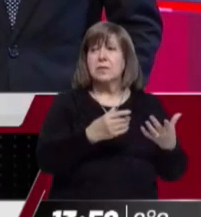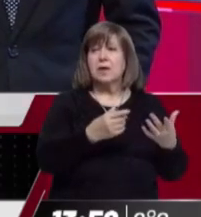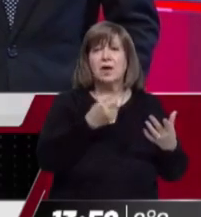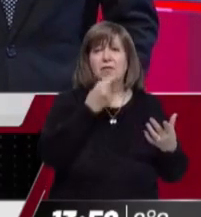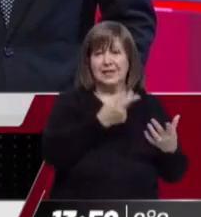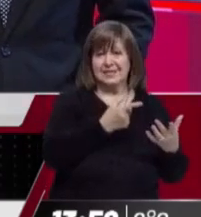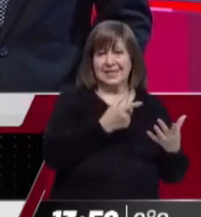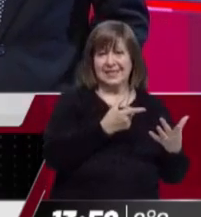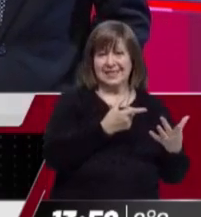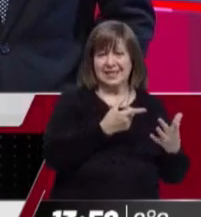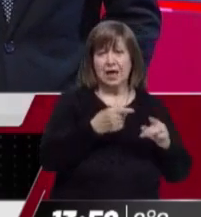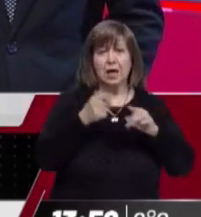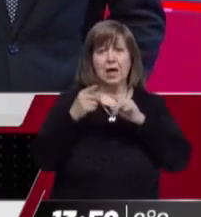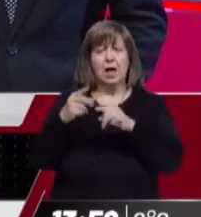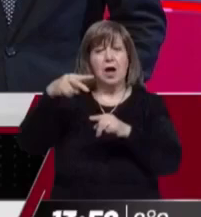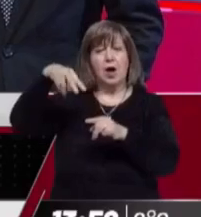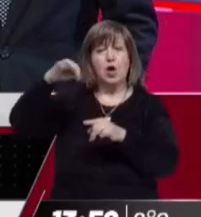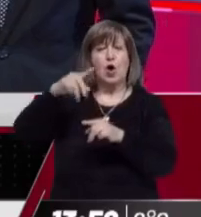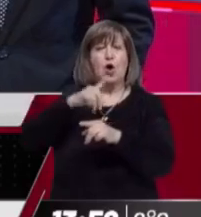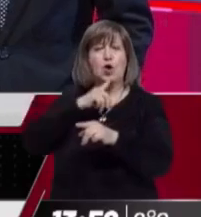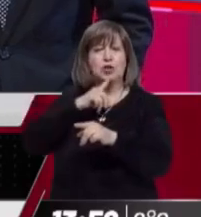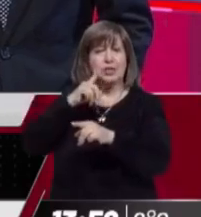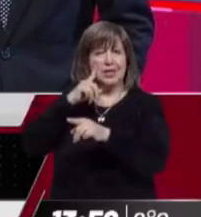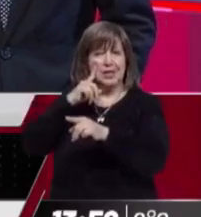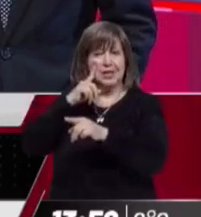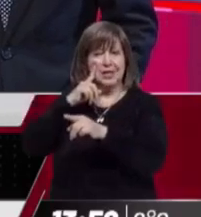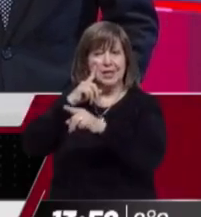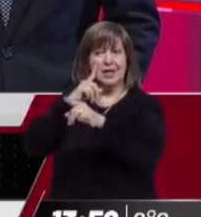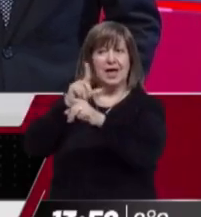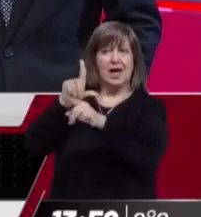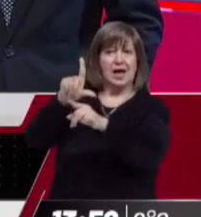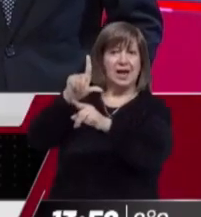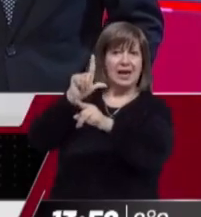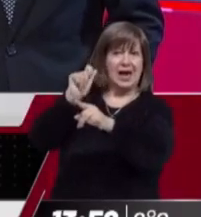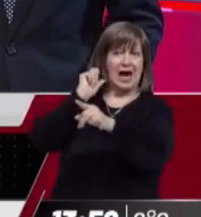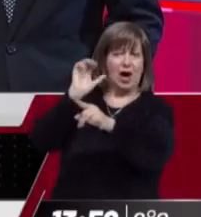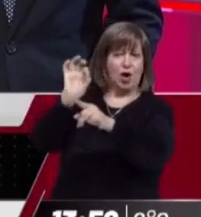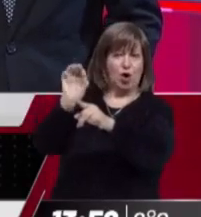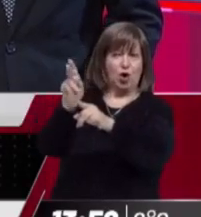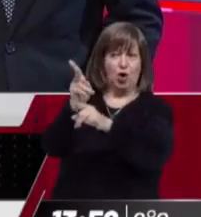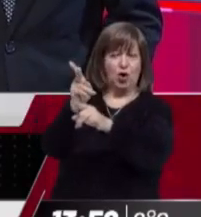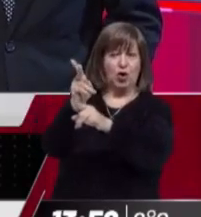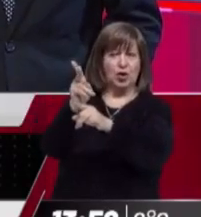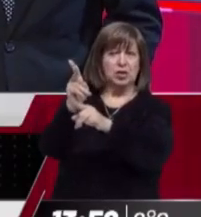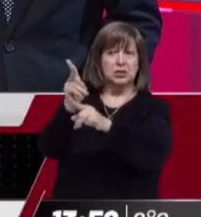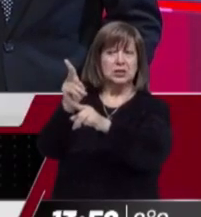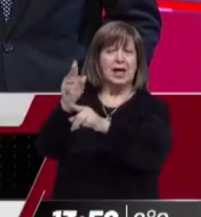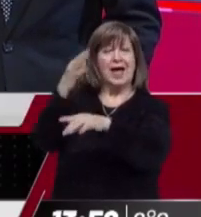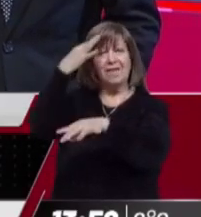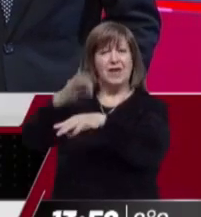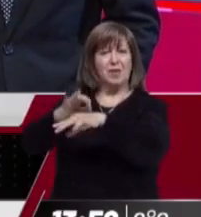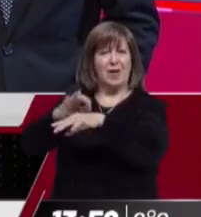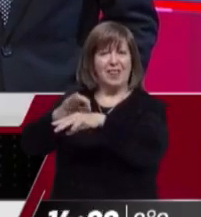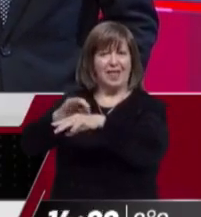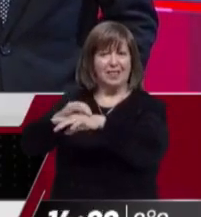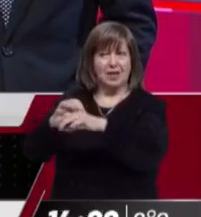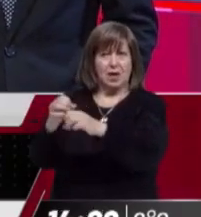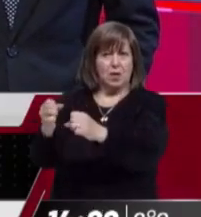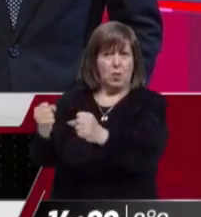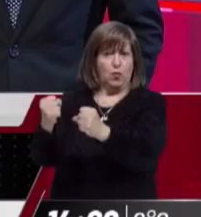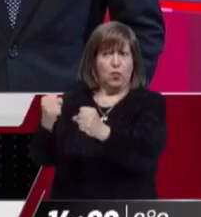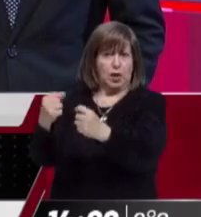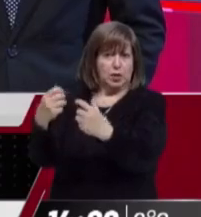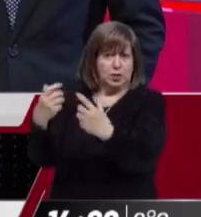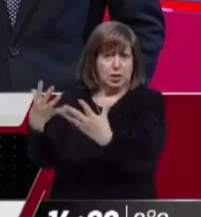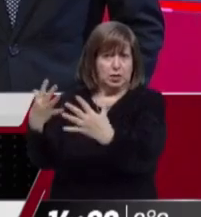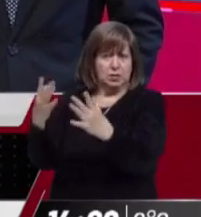Mayor. Pero lo que sucede es que dicen que se va a colapsar de gente estos hospitales y que ellos servían de ayuda para que justamente no estén tan colapsados. ¿Qué dicen